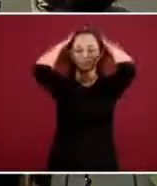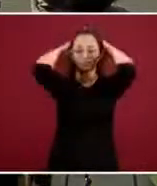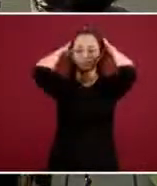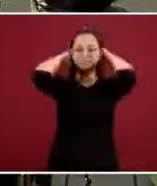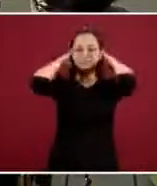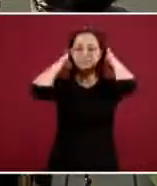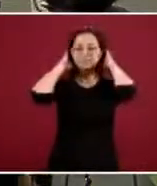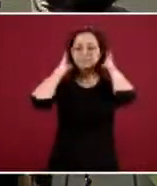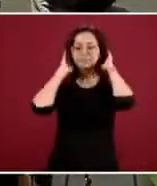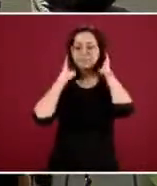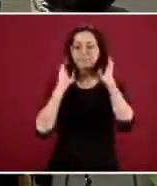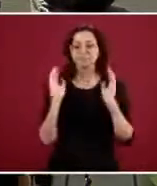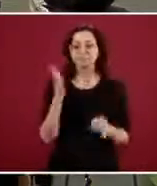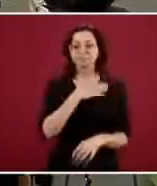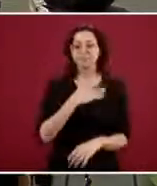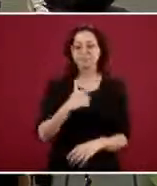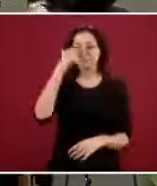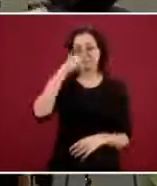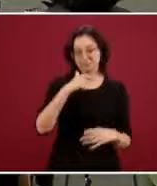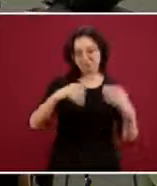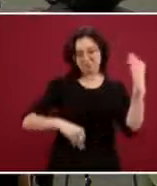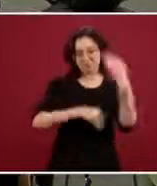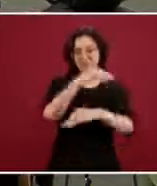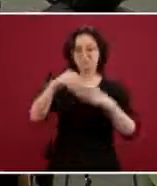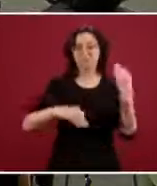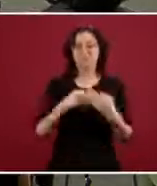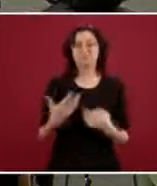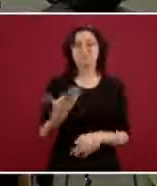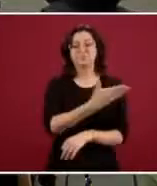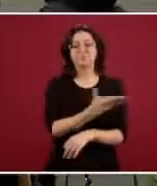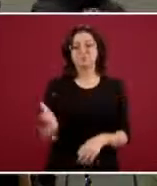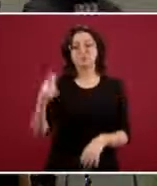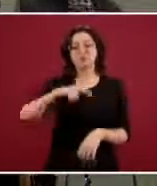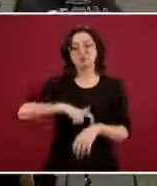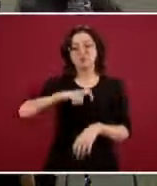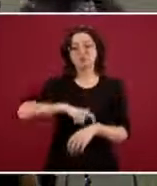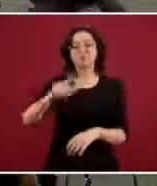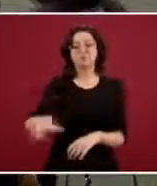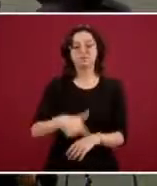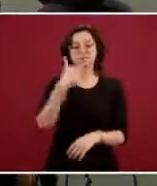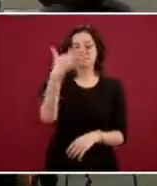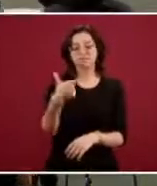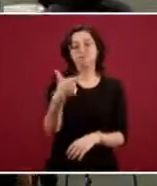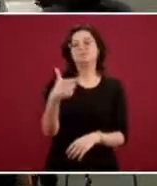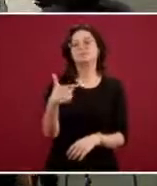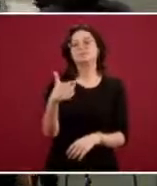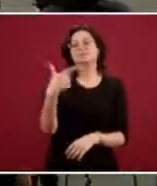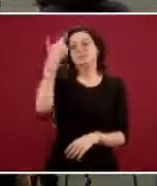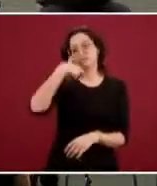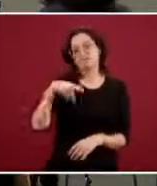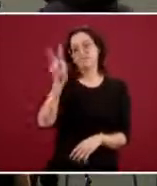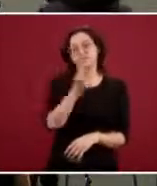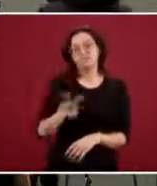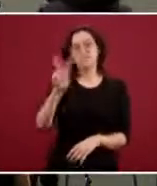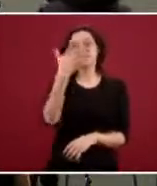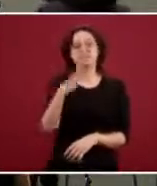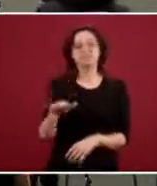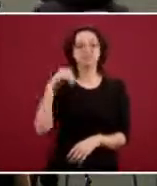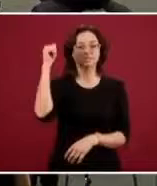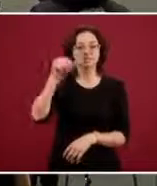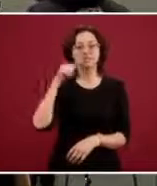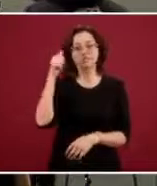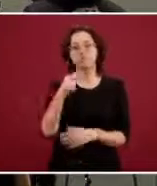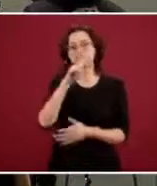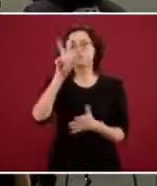Muy bien, pues buenas noches todas y todos ustedes. Son las 19 horas del viernes 10 de abril